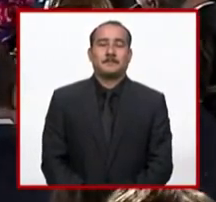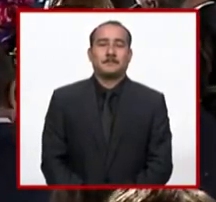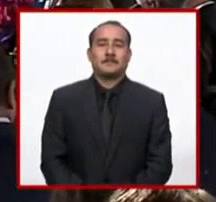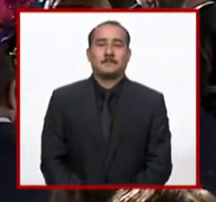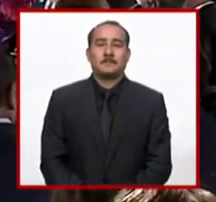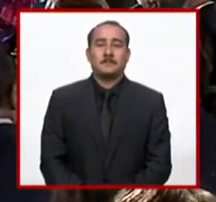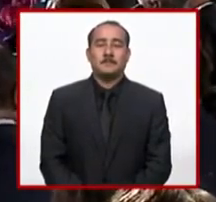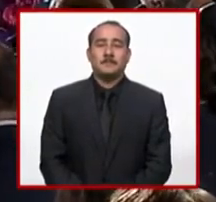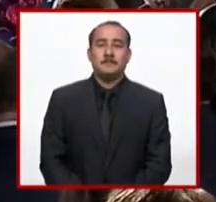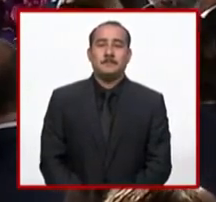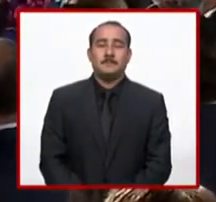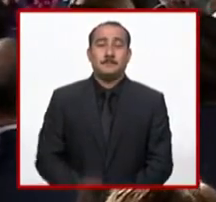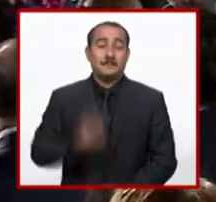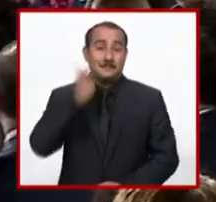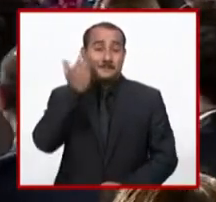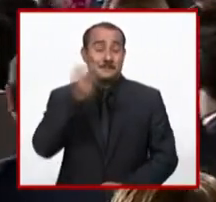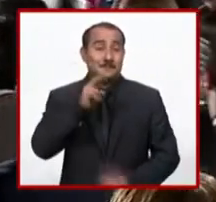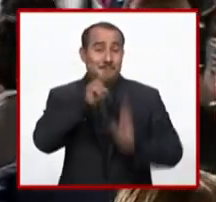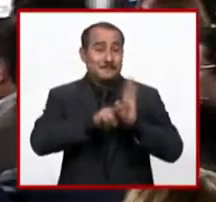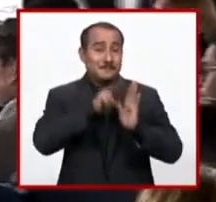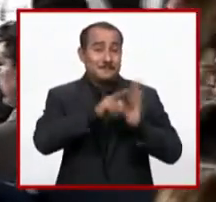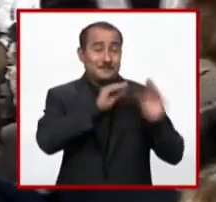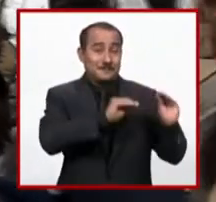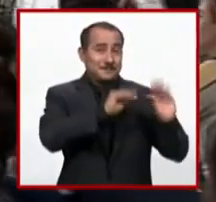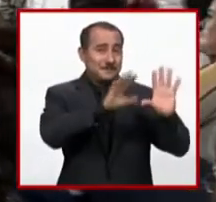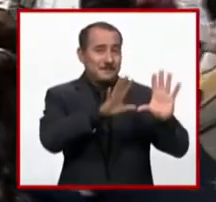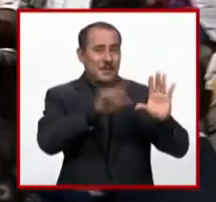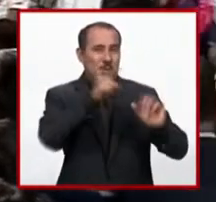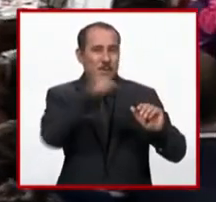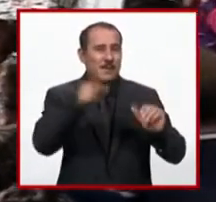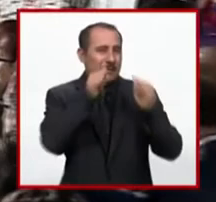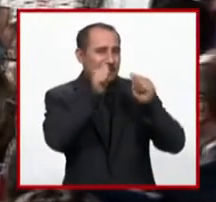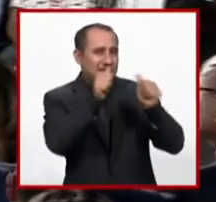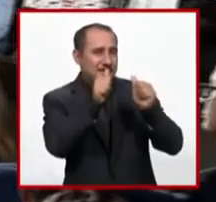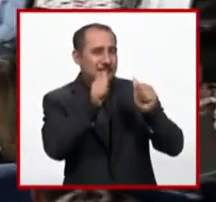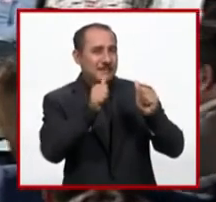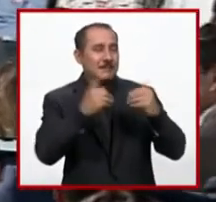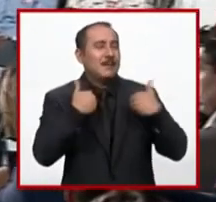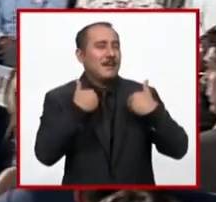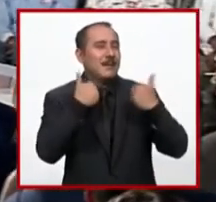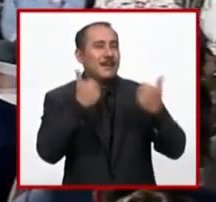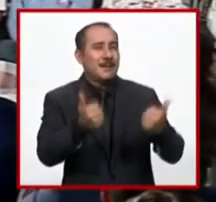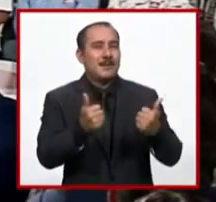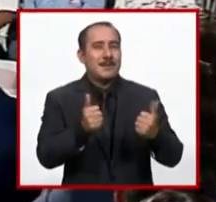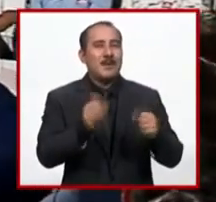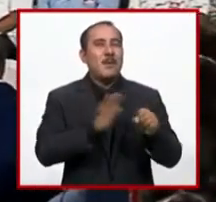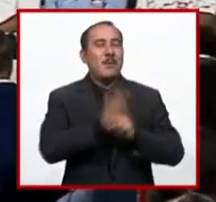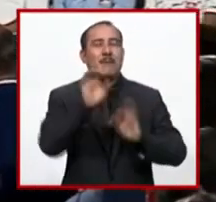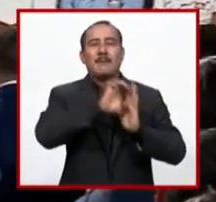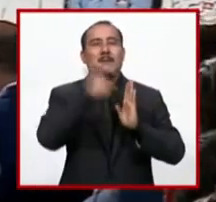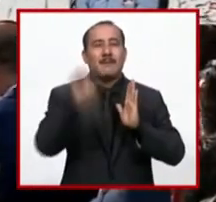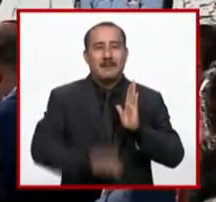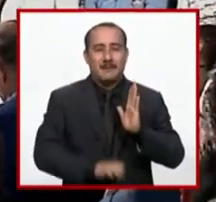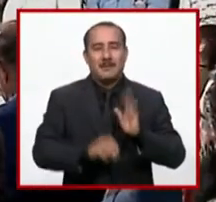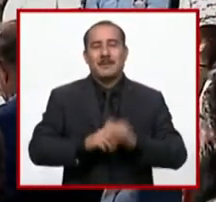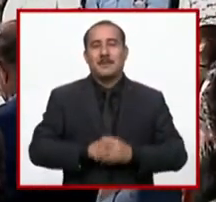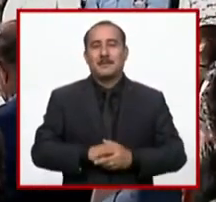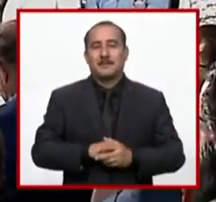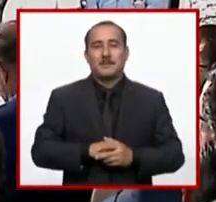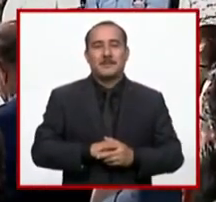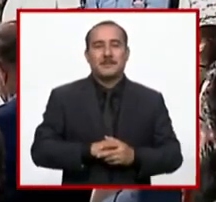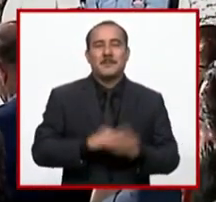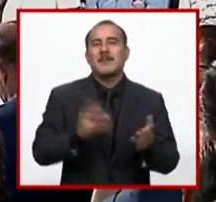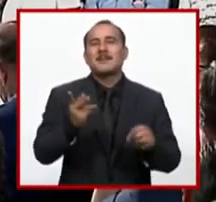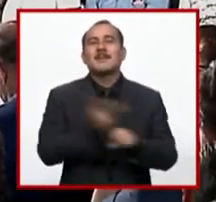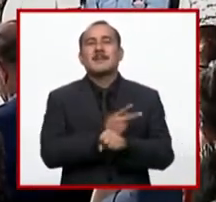Y me gustaría, si pueden poner el video para que puedan entender mejor cuáles son algunos ejemplos de casos de este